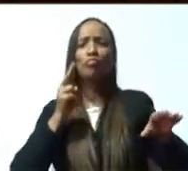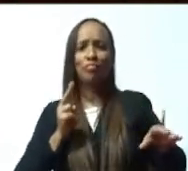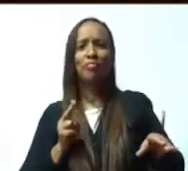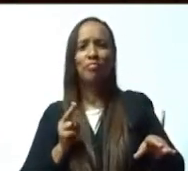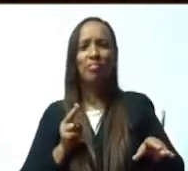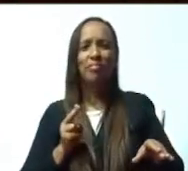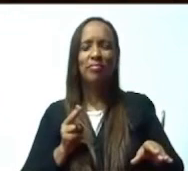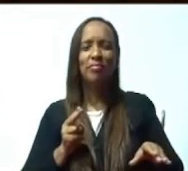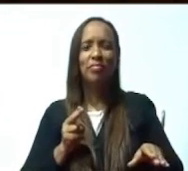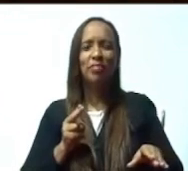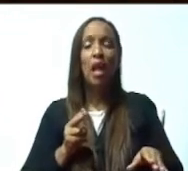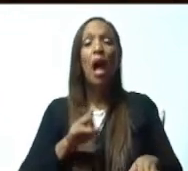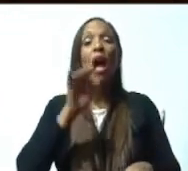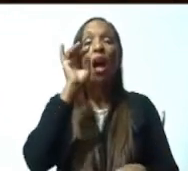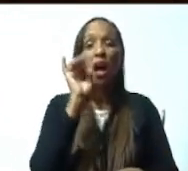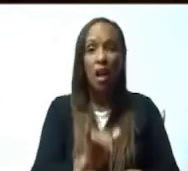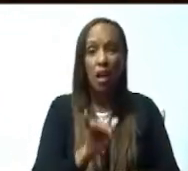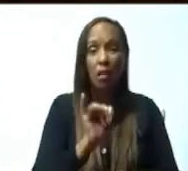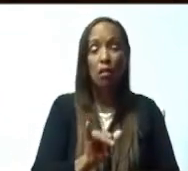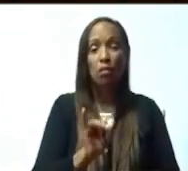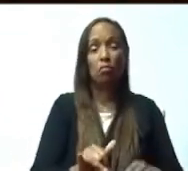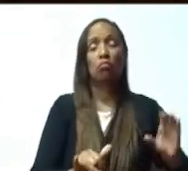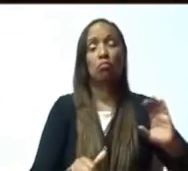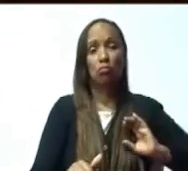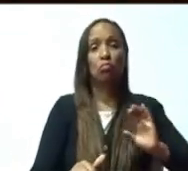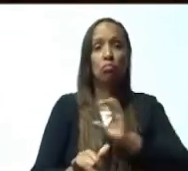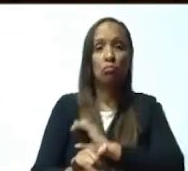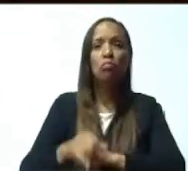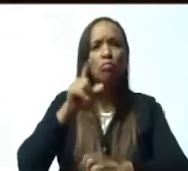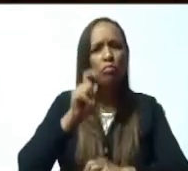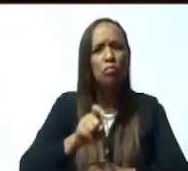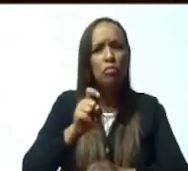debería de estar reclamando aquí hoy.